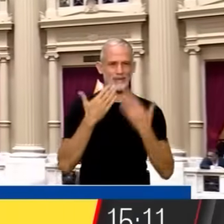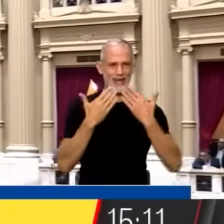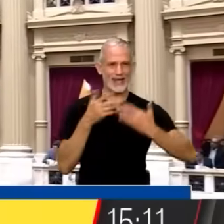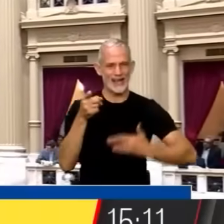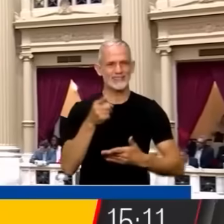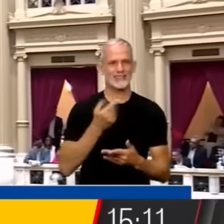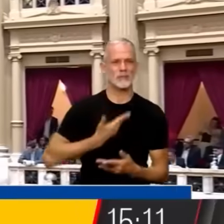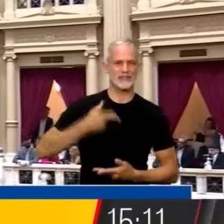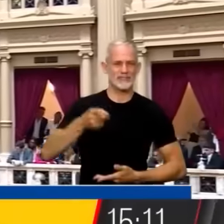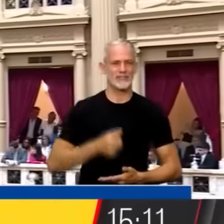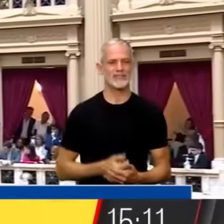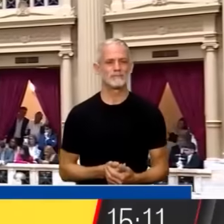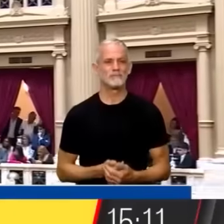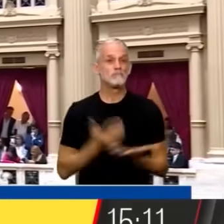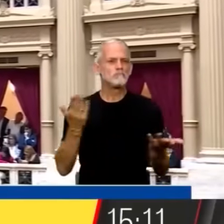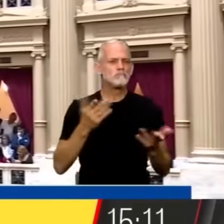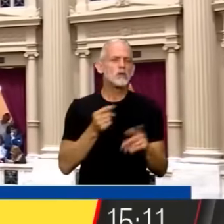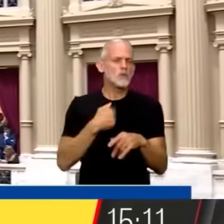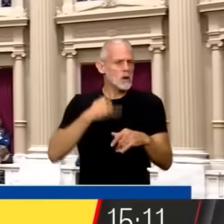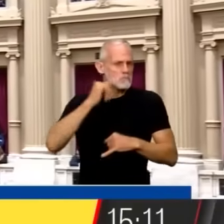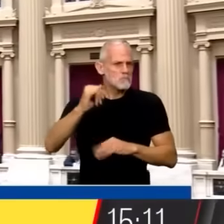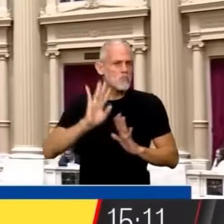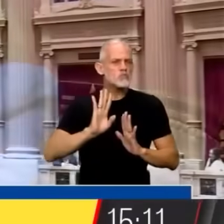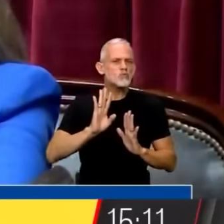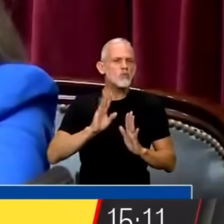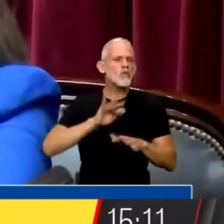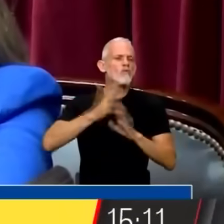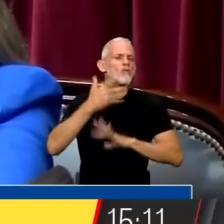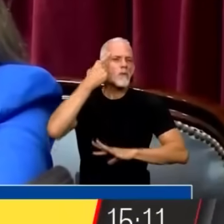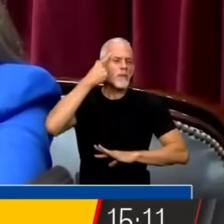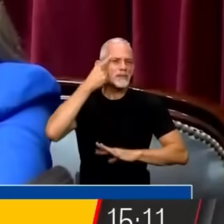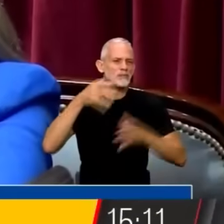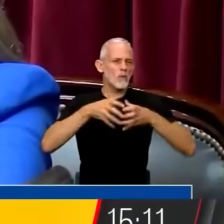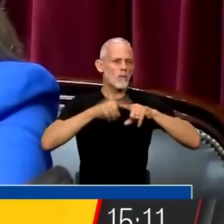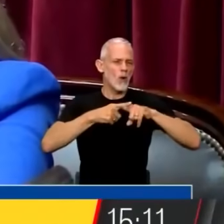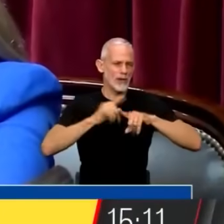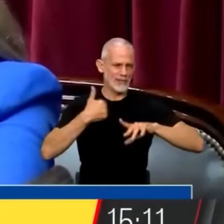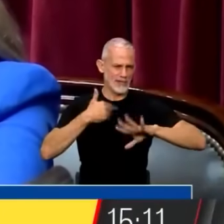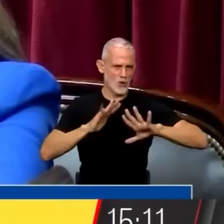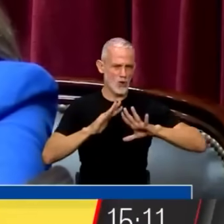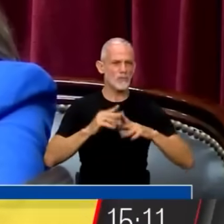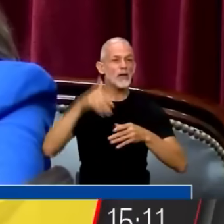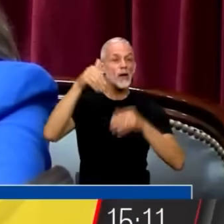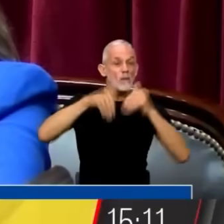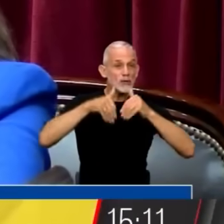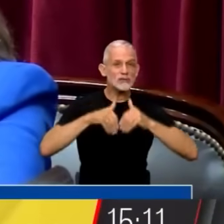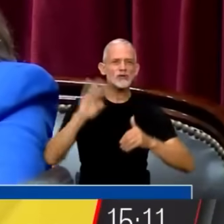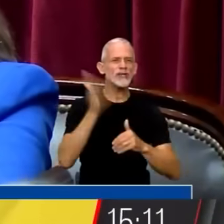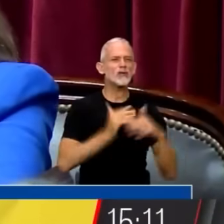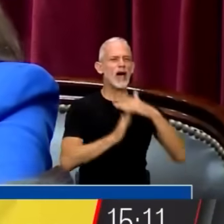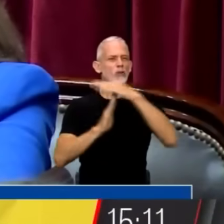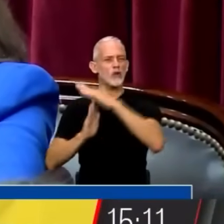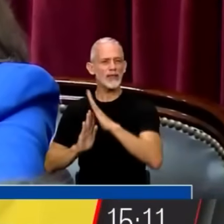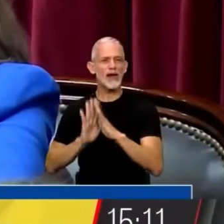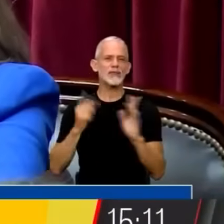Gracias, señor presidente. Adelanto nuestra postura de nuestro bloque en la votación de todas las